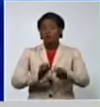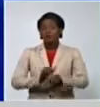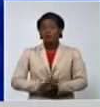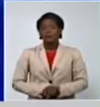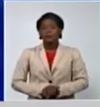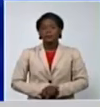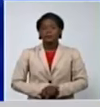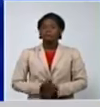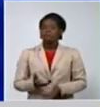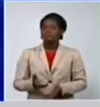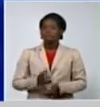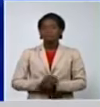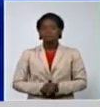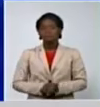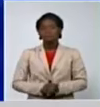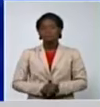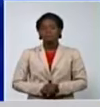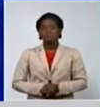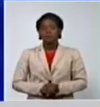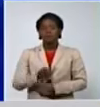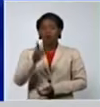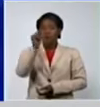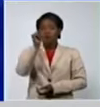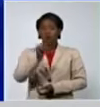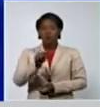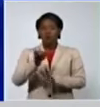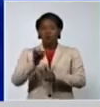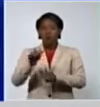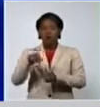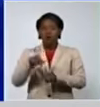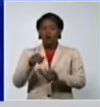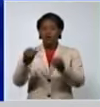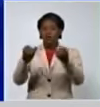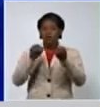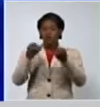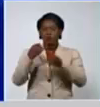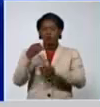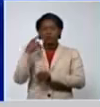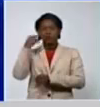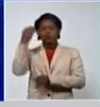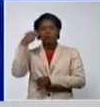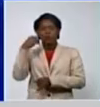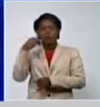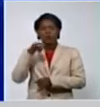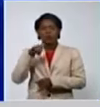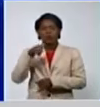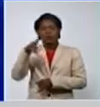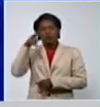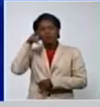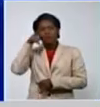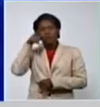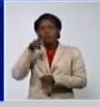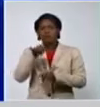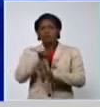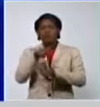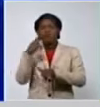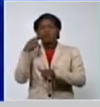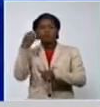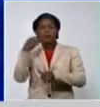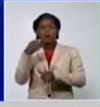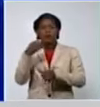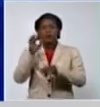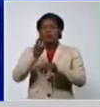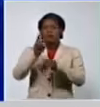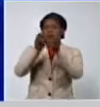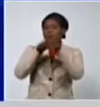un televidente que está en contacto con nosotros y atendiendo a la referencia que usted hacía de una nueva cepa de la